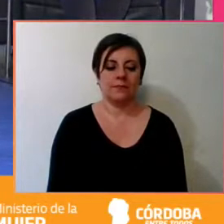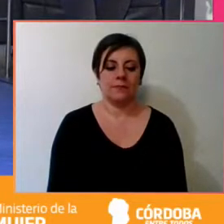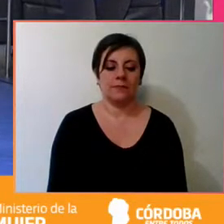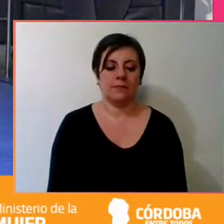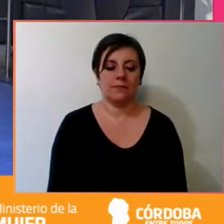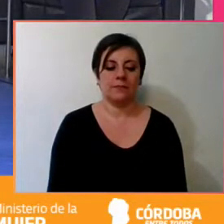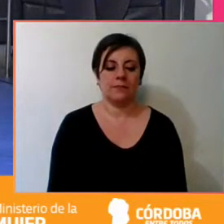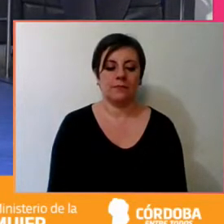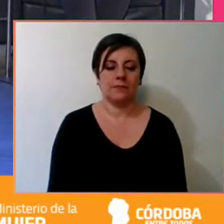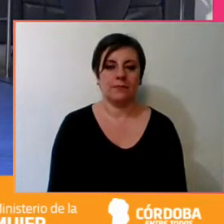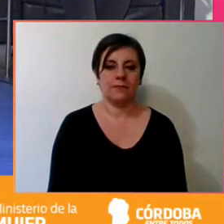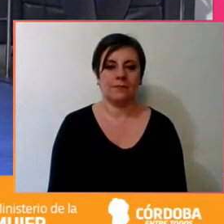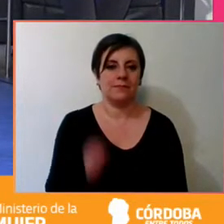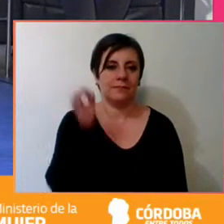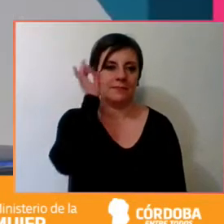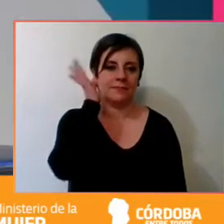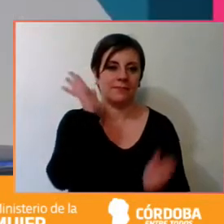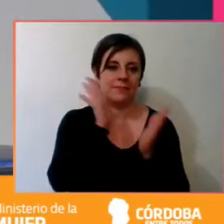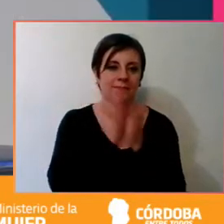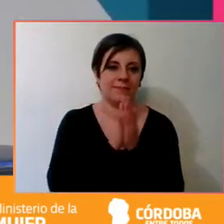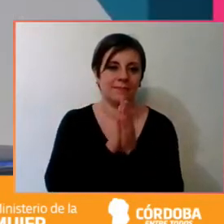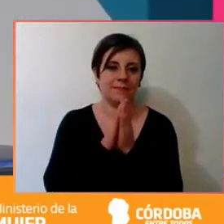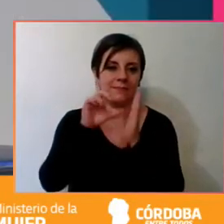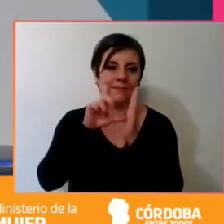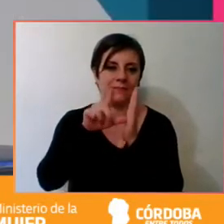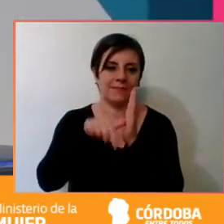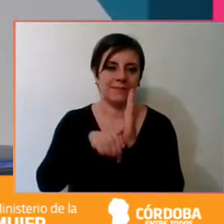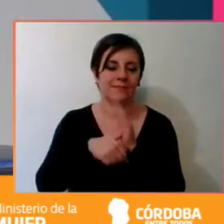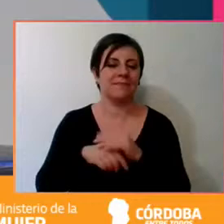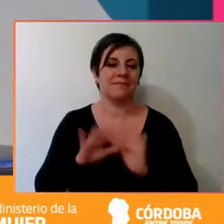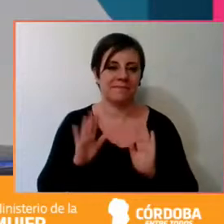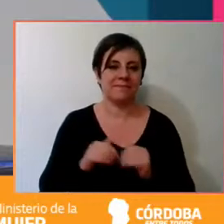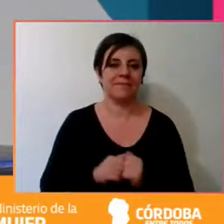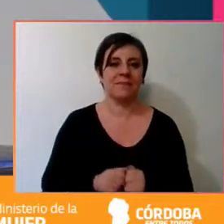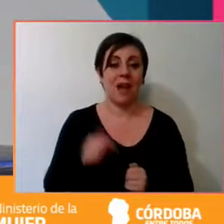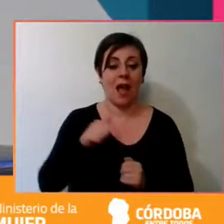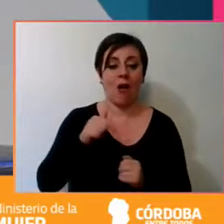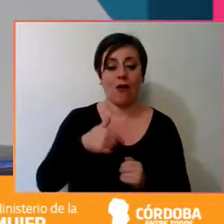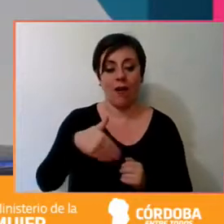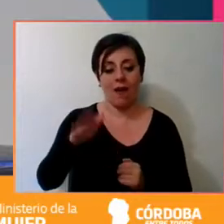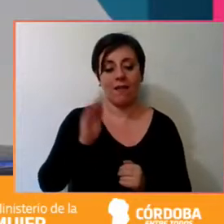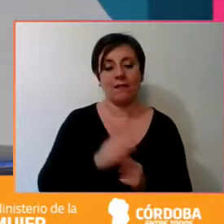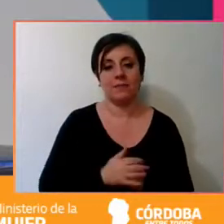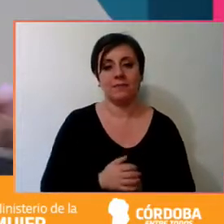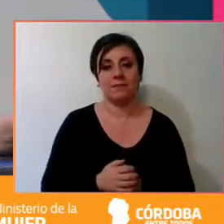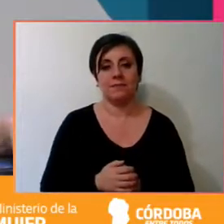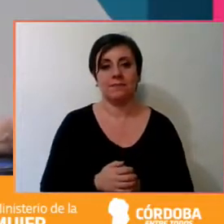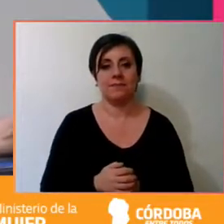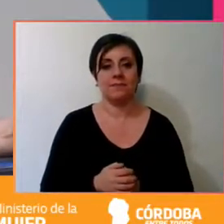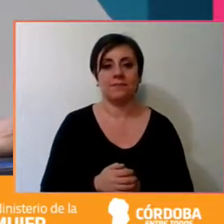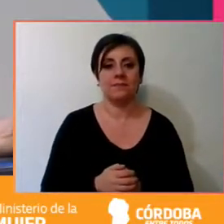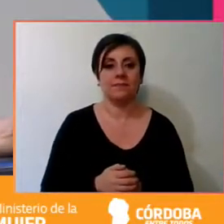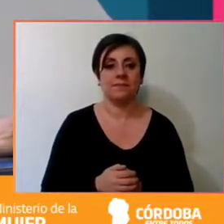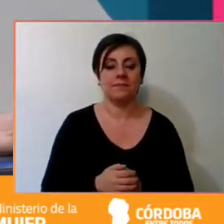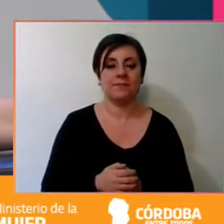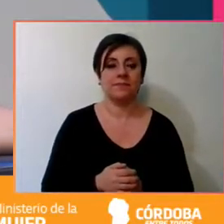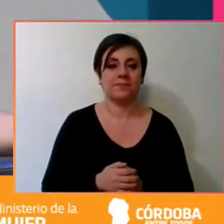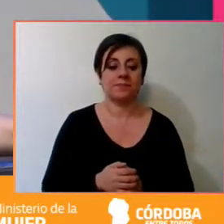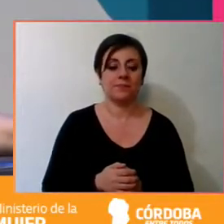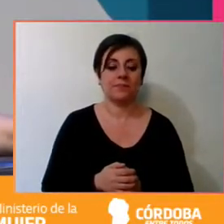Perdón, estamos con un delay interno. Bueno, a continuación, gracias querida Alejandra, a continuación vamos